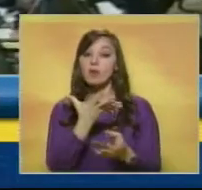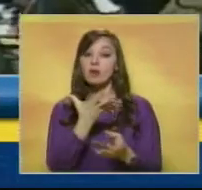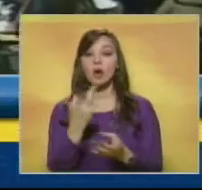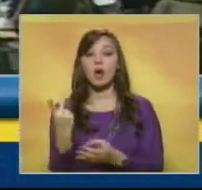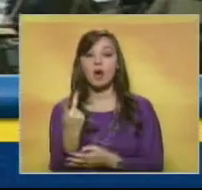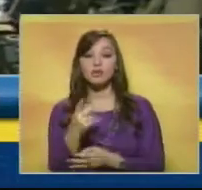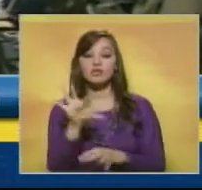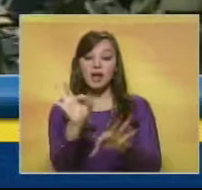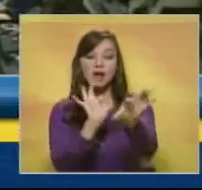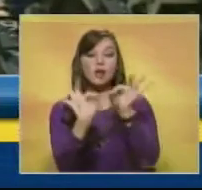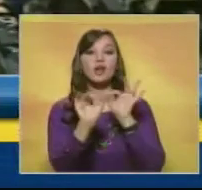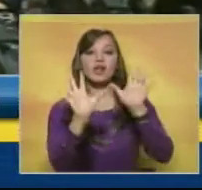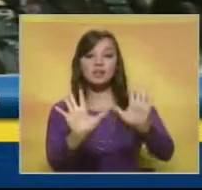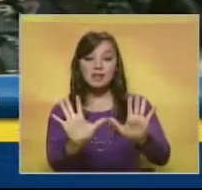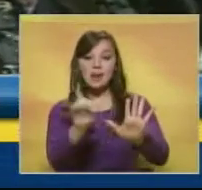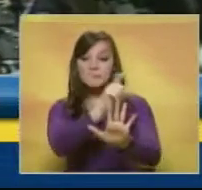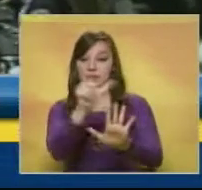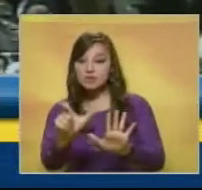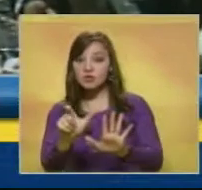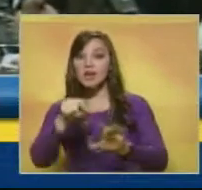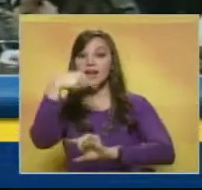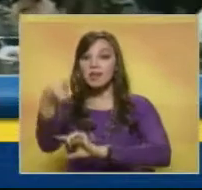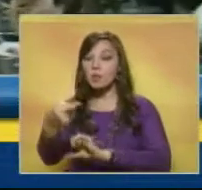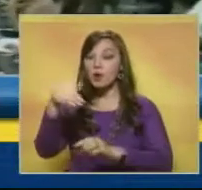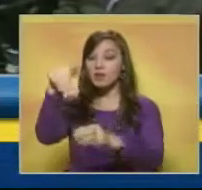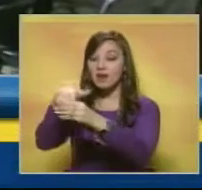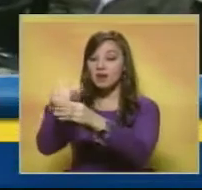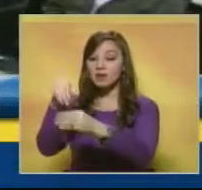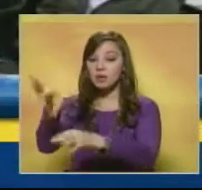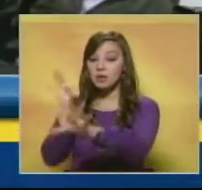las 10 personas que elegirán a los representantes del Poder Electoral.